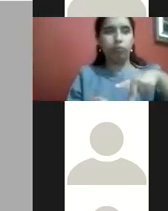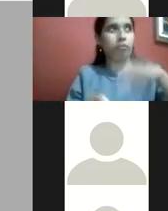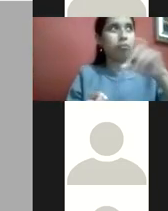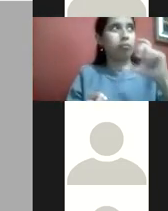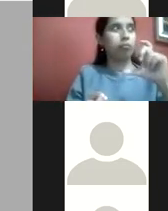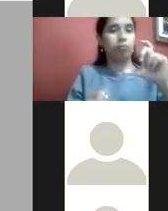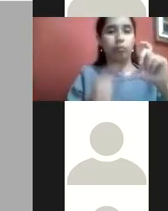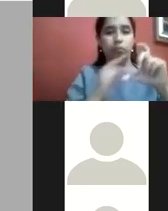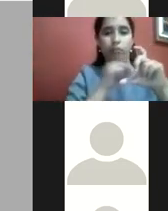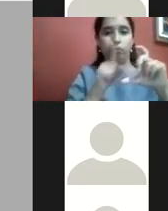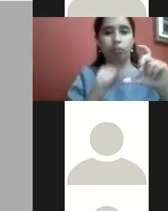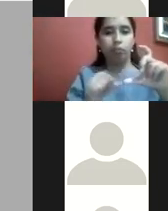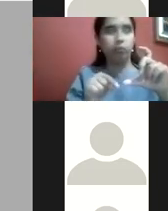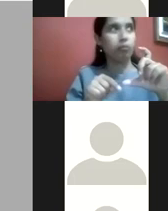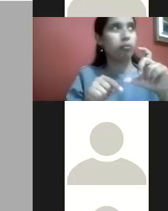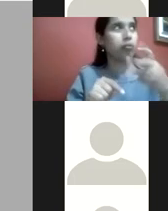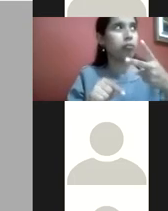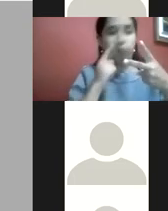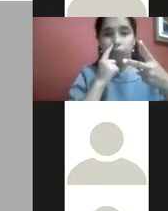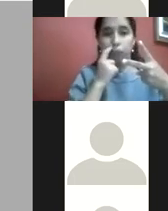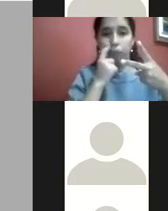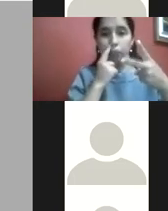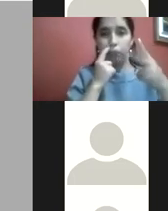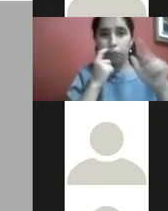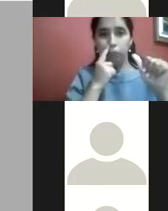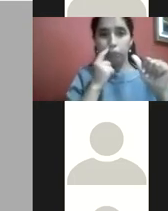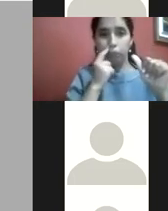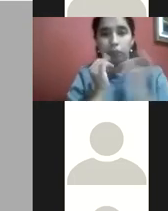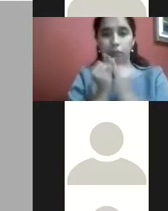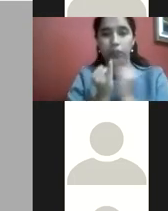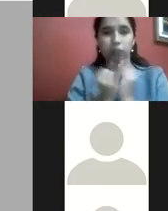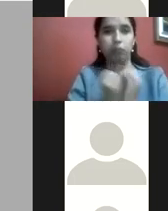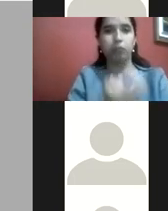Entonces, esta forma de aquí y esta son exactamente la misma.